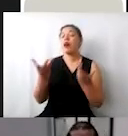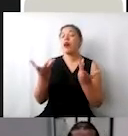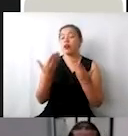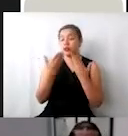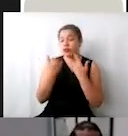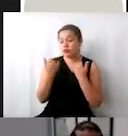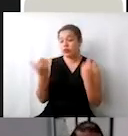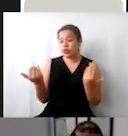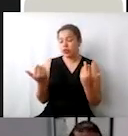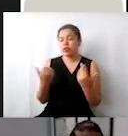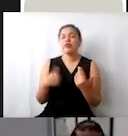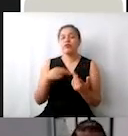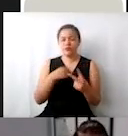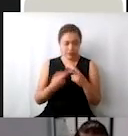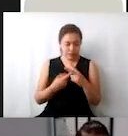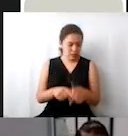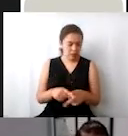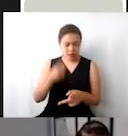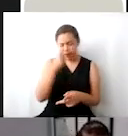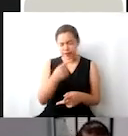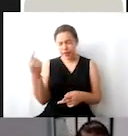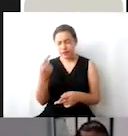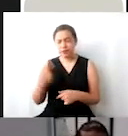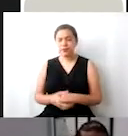nos da la pauta para